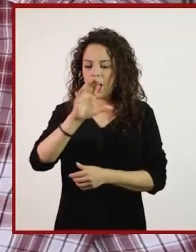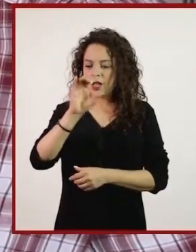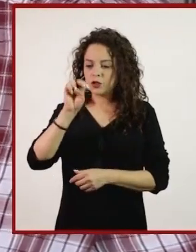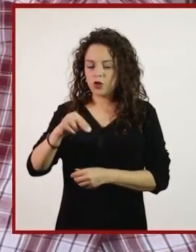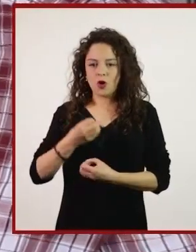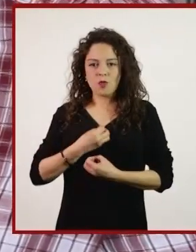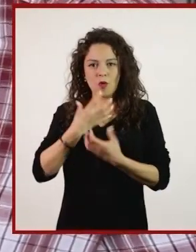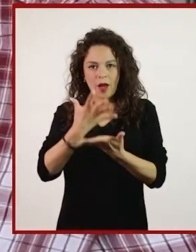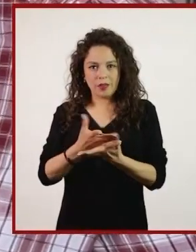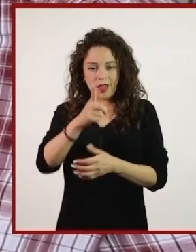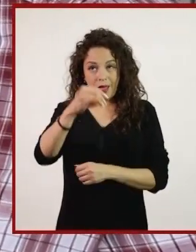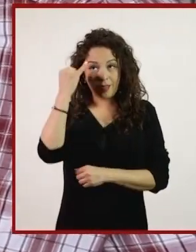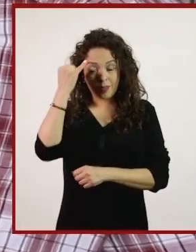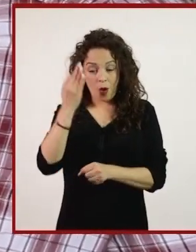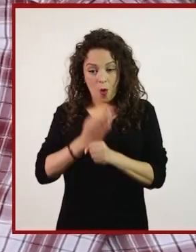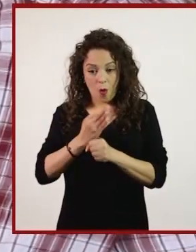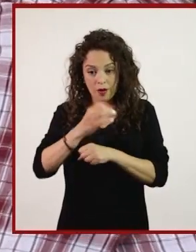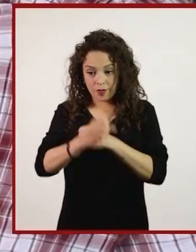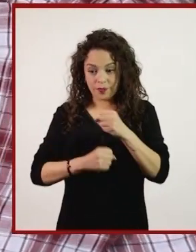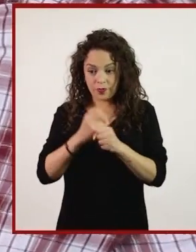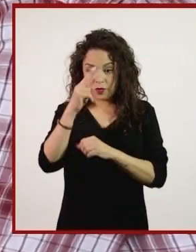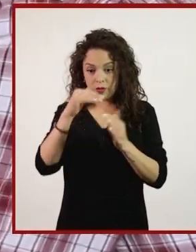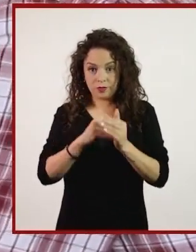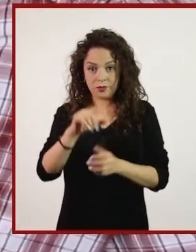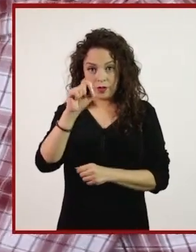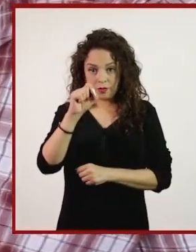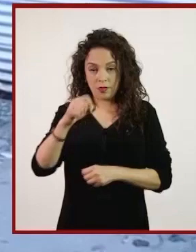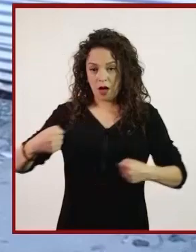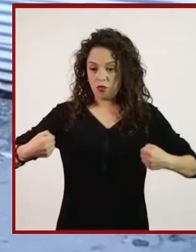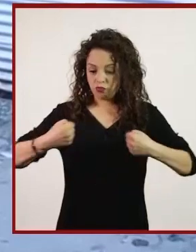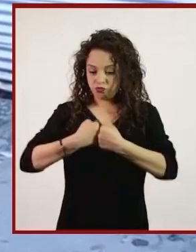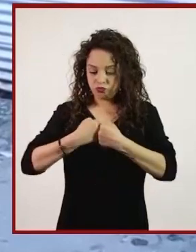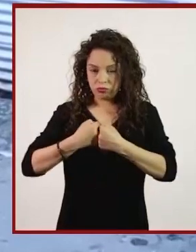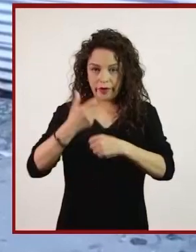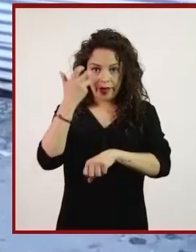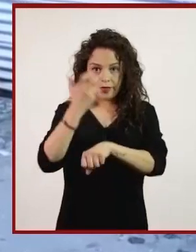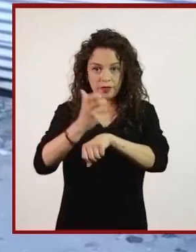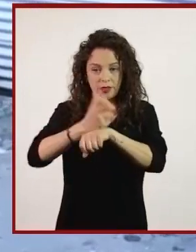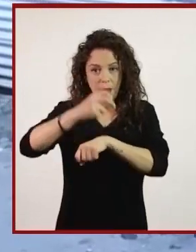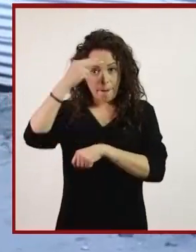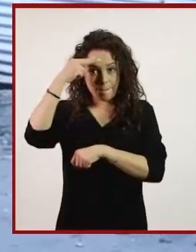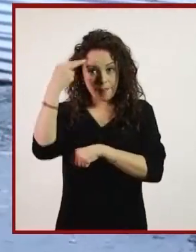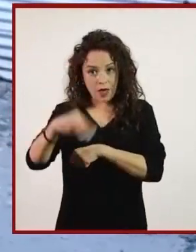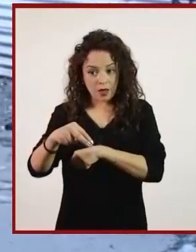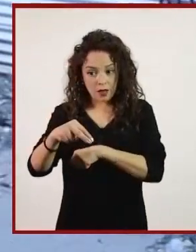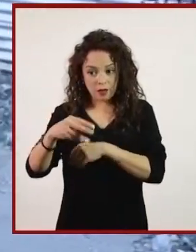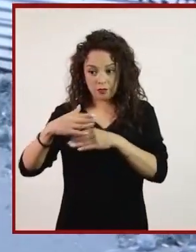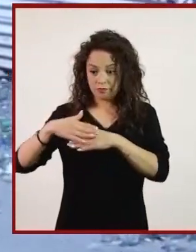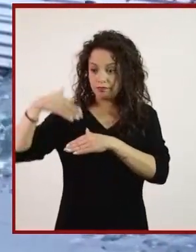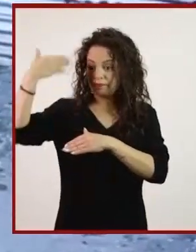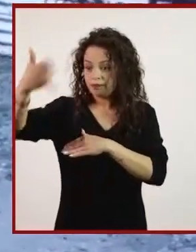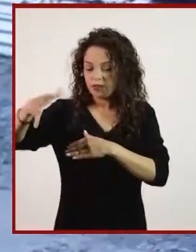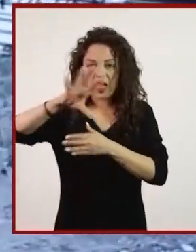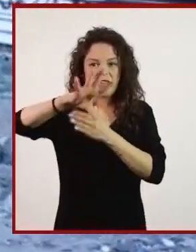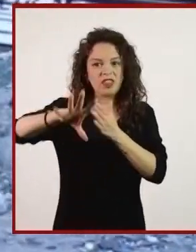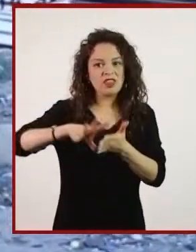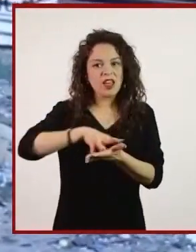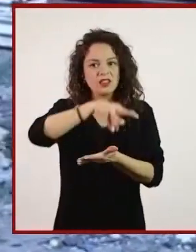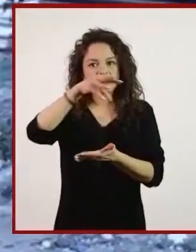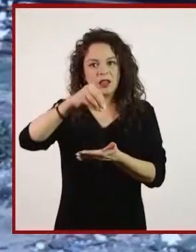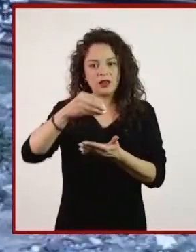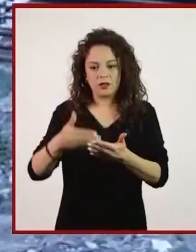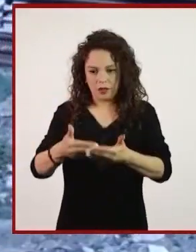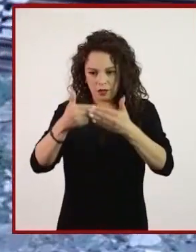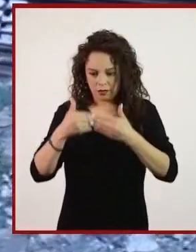Poética. Imagínate ahora que estás en el 2020, en la mera frontera entre los Estados Unidos y México. Del otro lado,